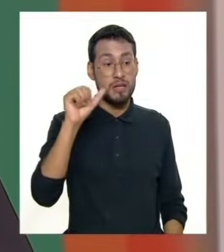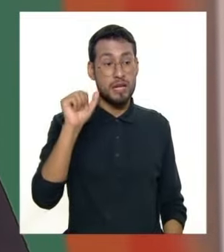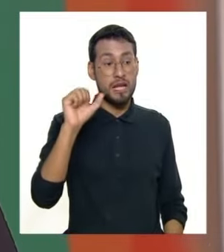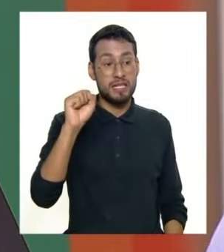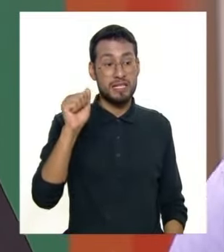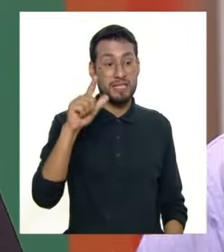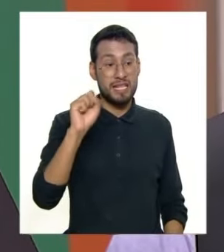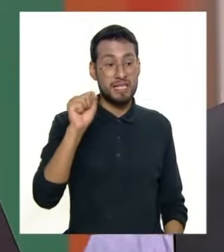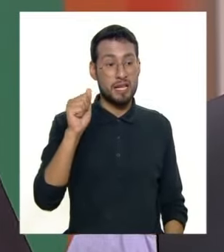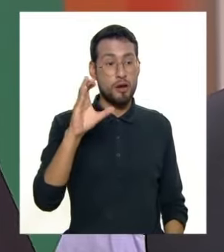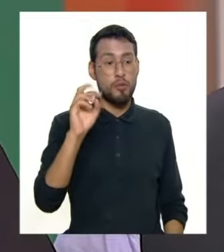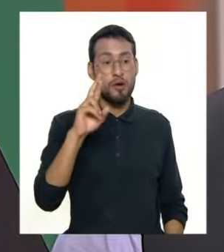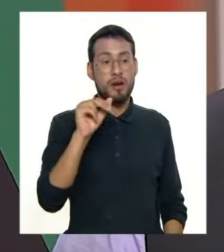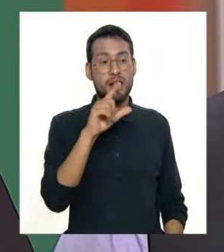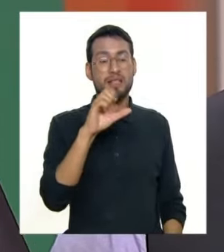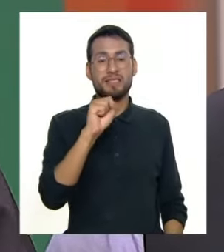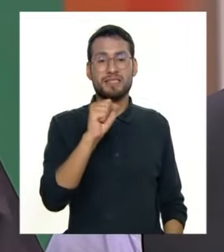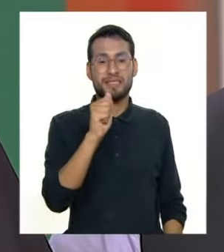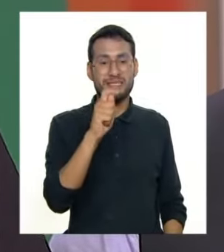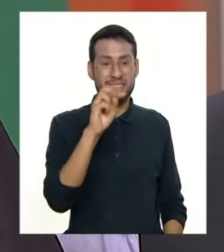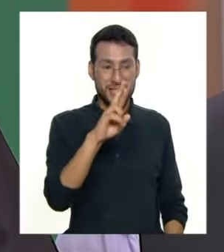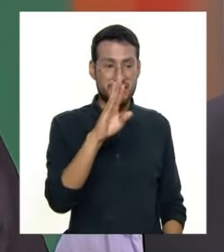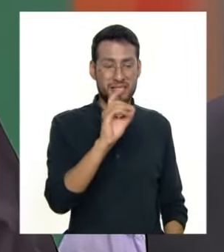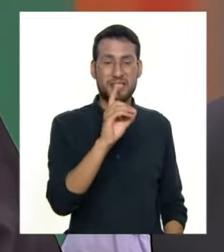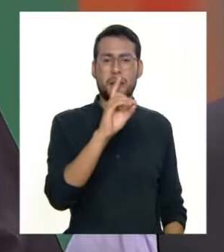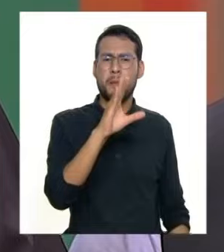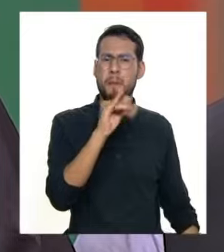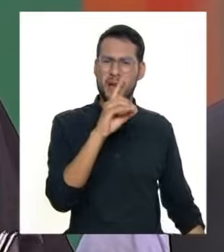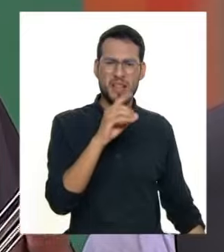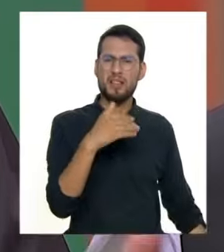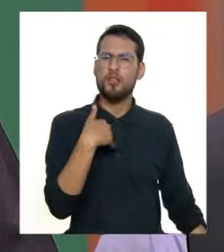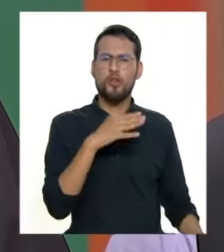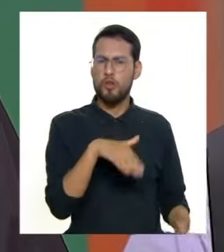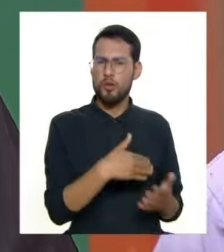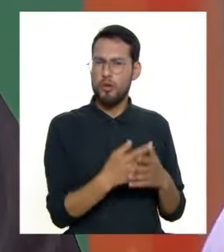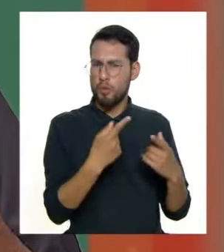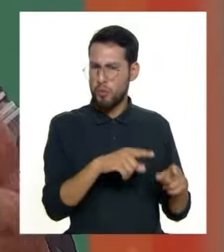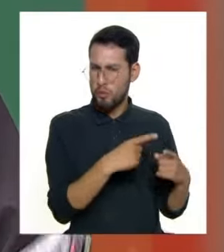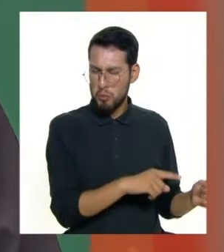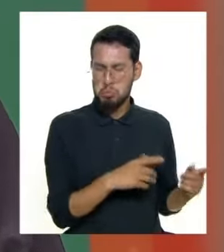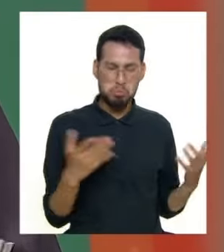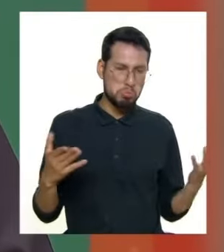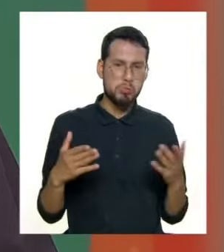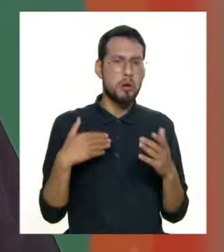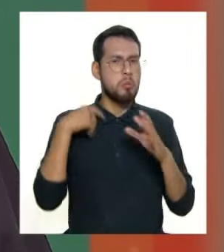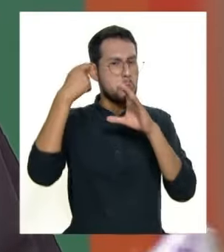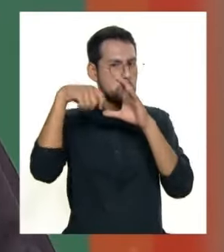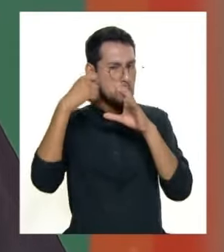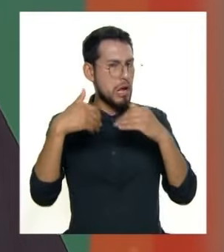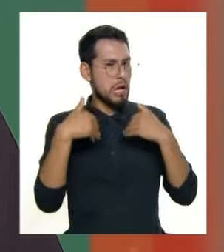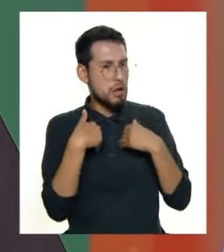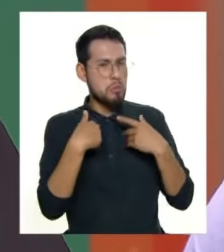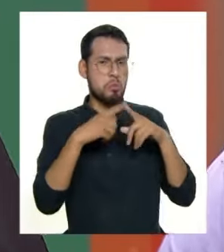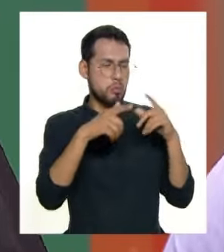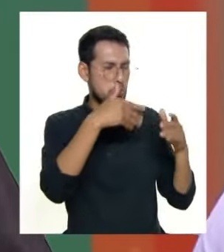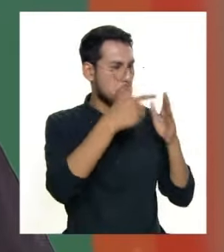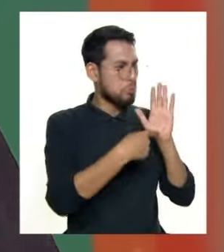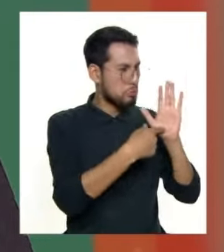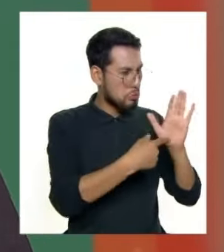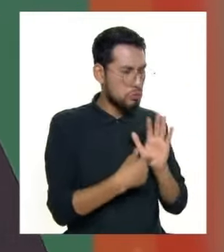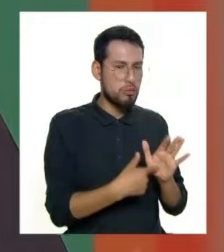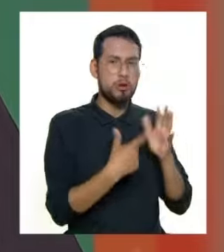todas las plataformas con el mismo nombre. Ajá. Y ahí ven todo lo que está pasando, los videos que tenemos, pasadas